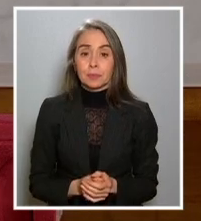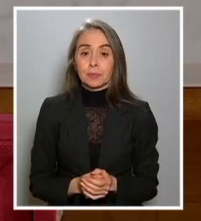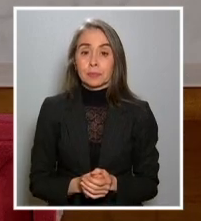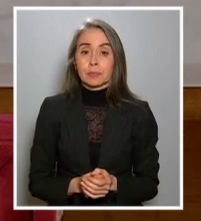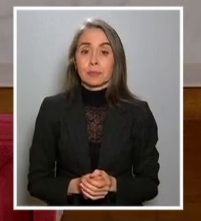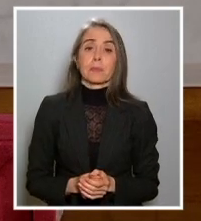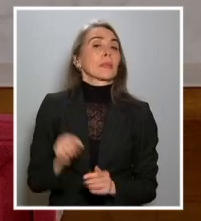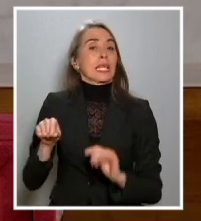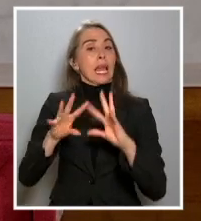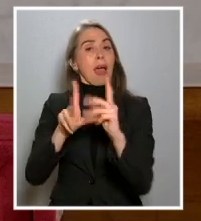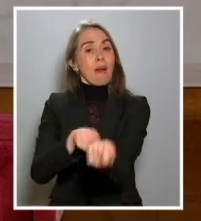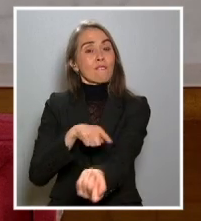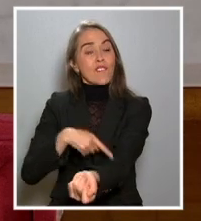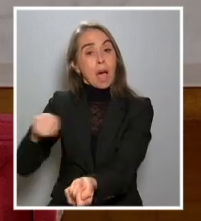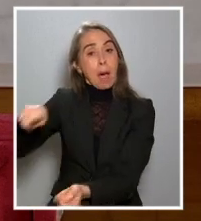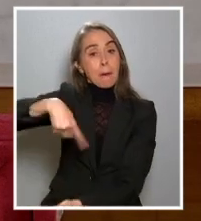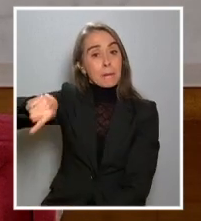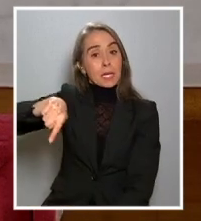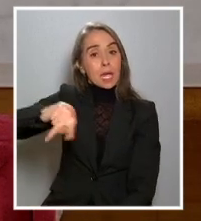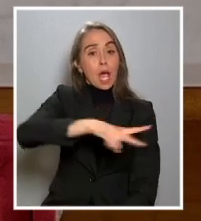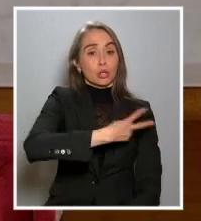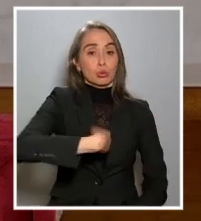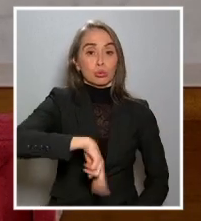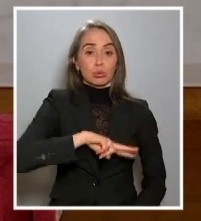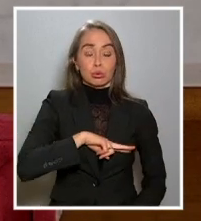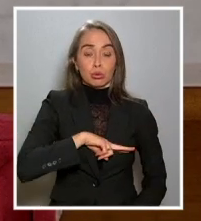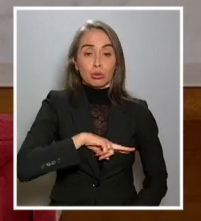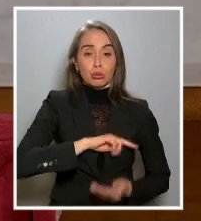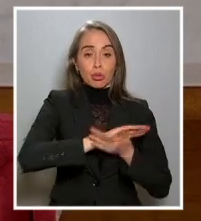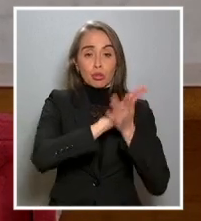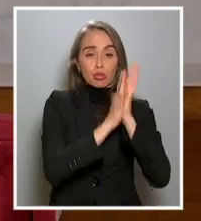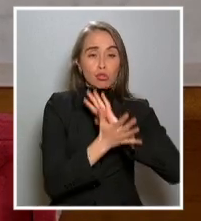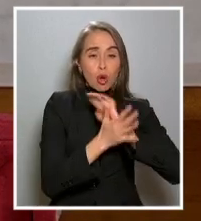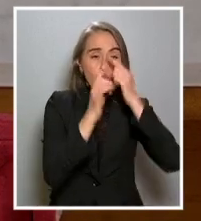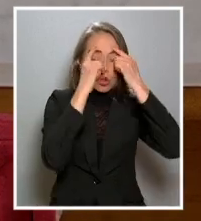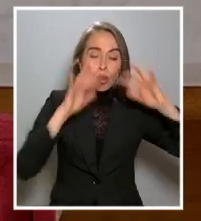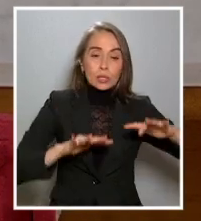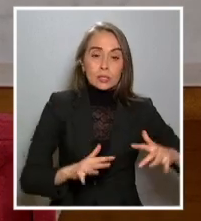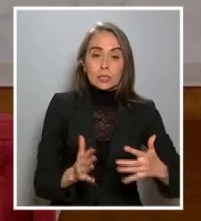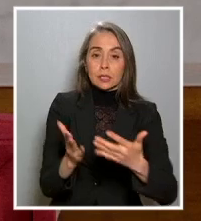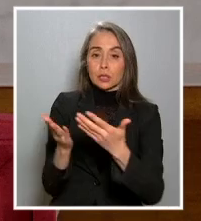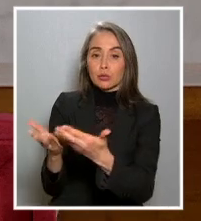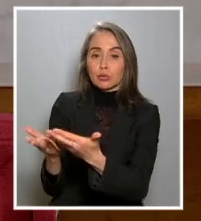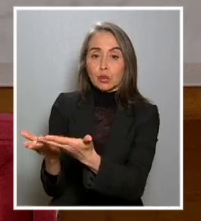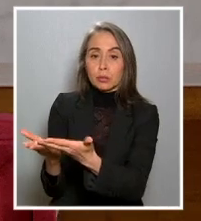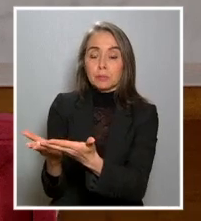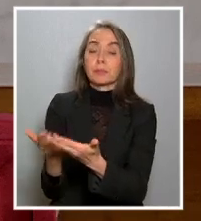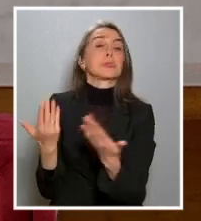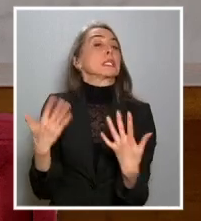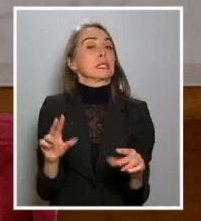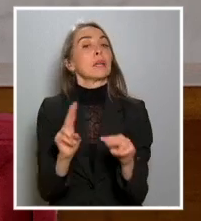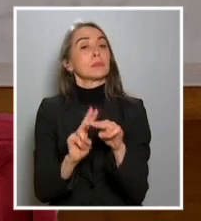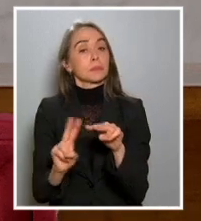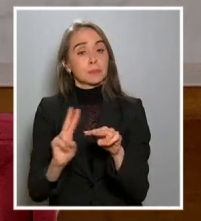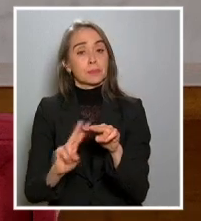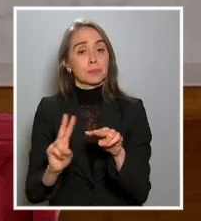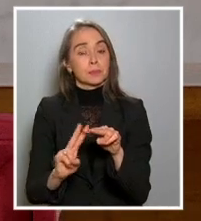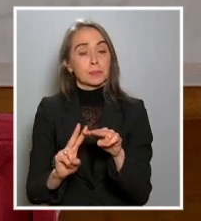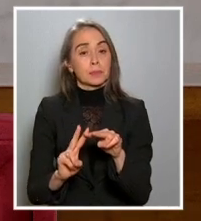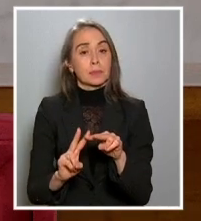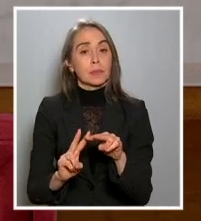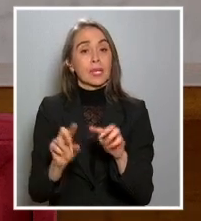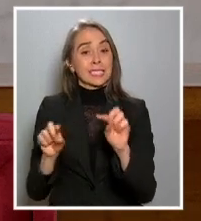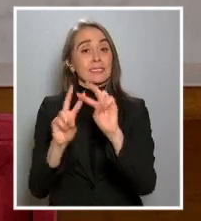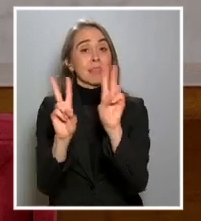En ellos tenemos que poner todos nuestros esfuerzos. Hemos implementado para